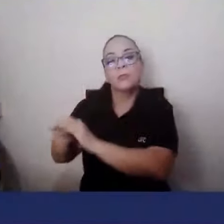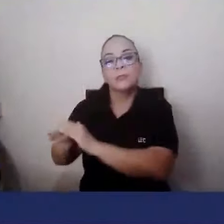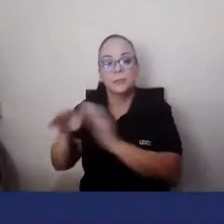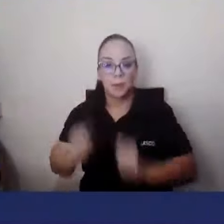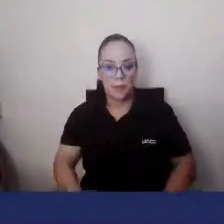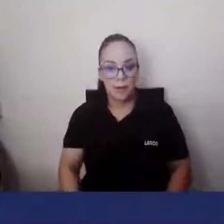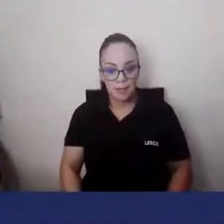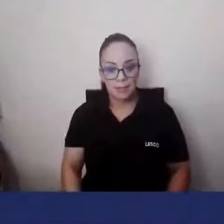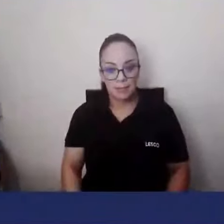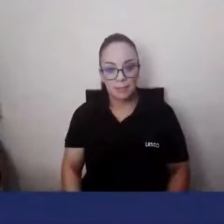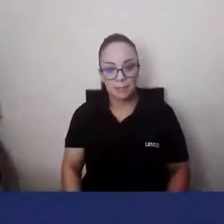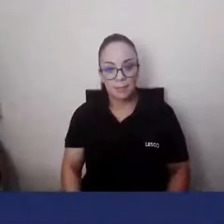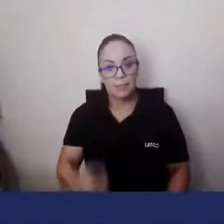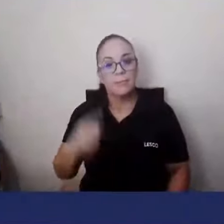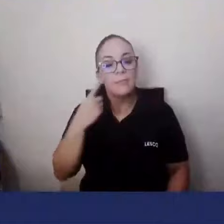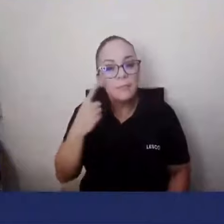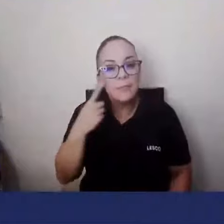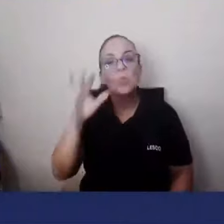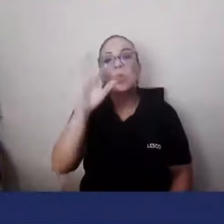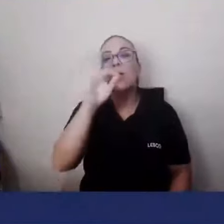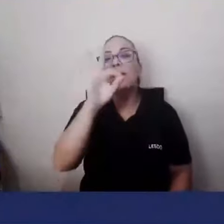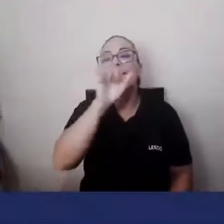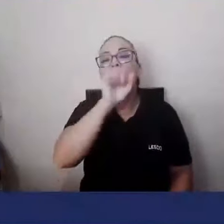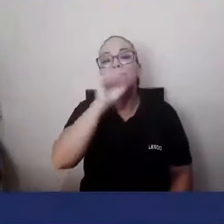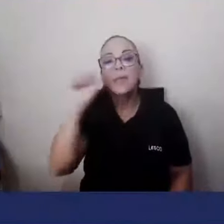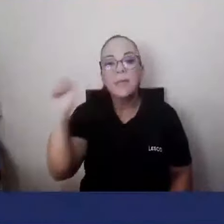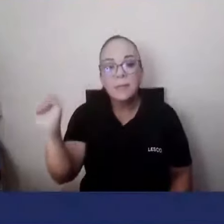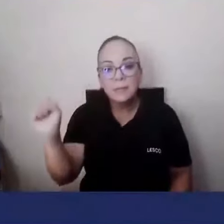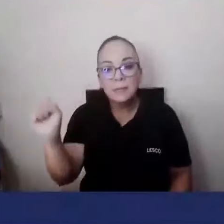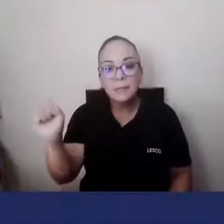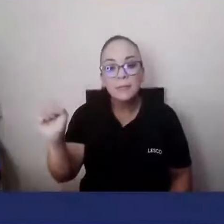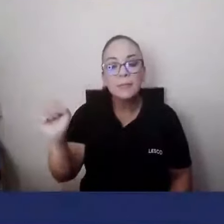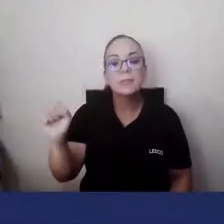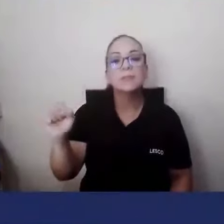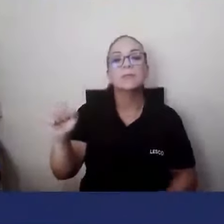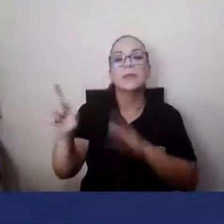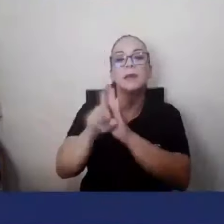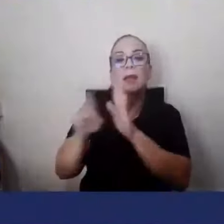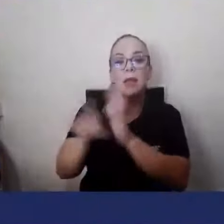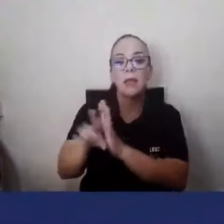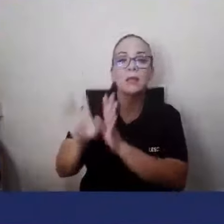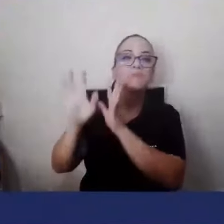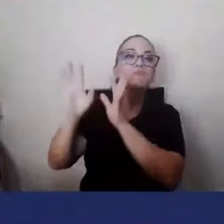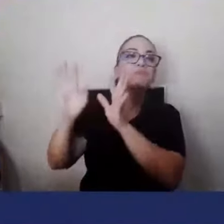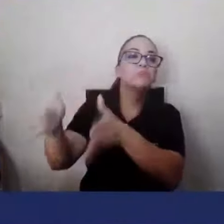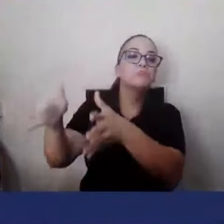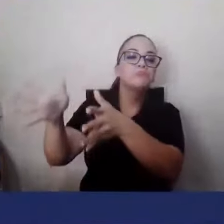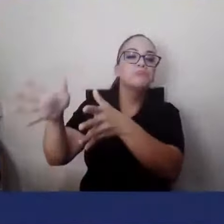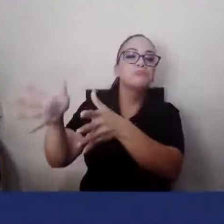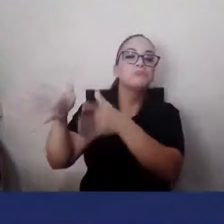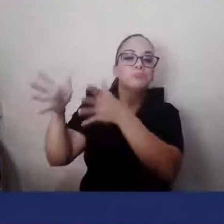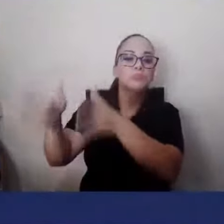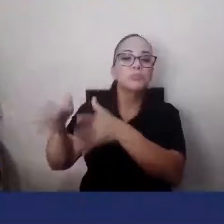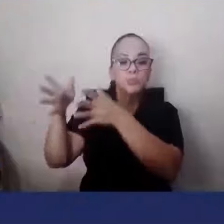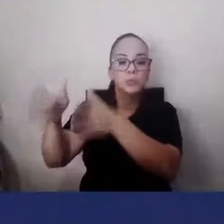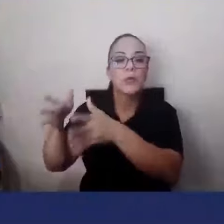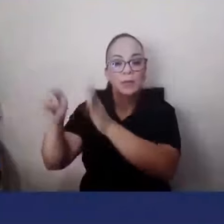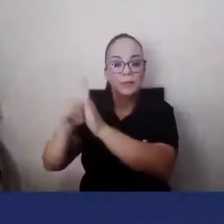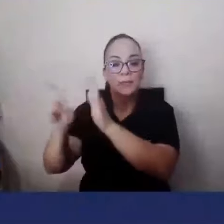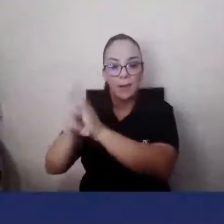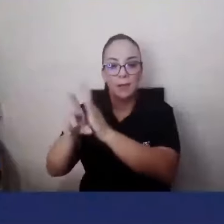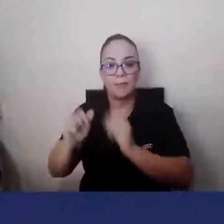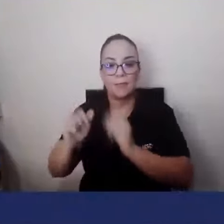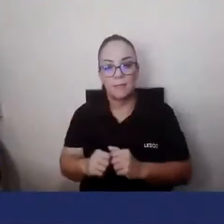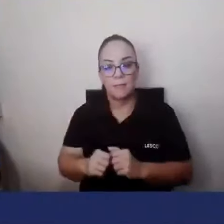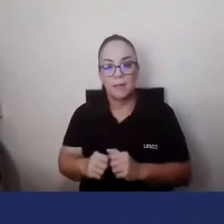de 9 meses de que esas leyes durmieron el sueño de los justos en el Congreso, y